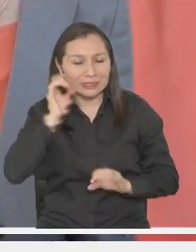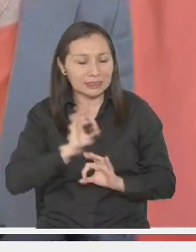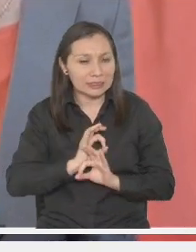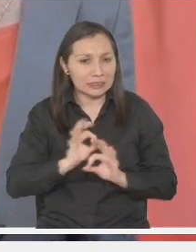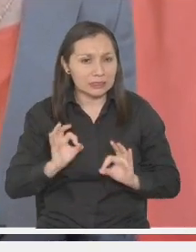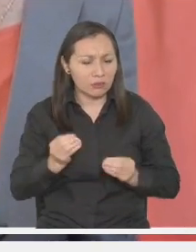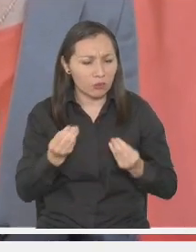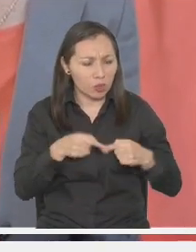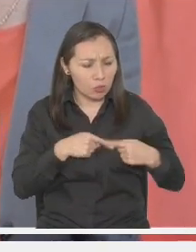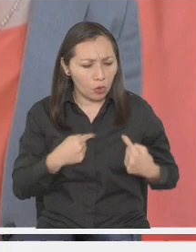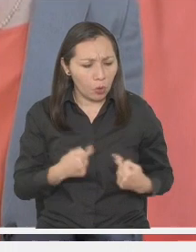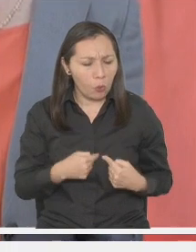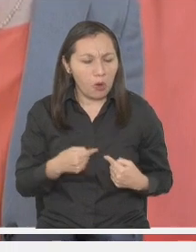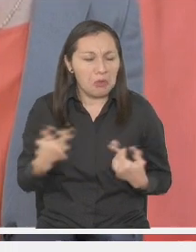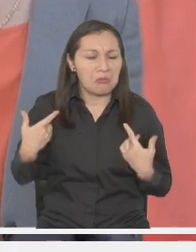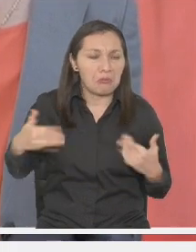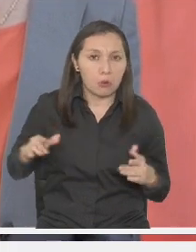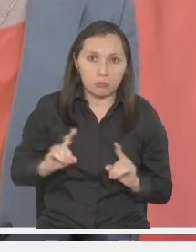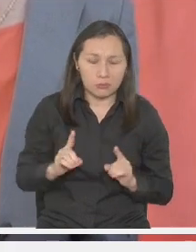a nadie de buen corazón indiferente.